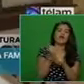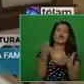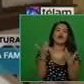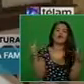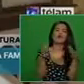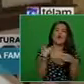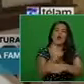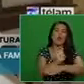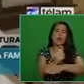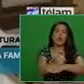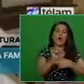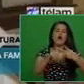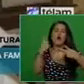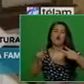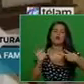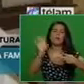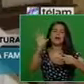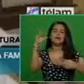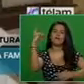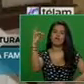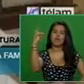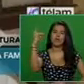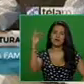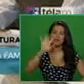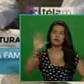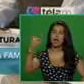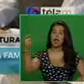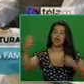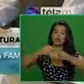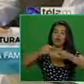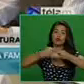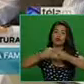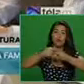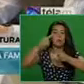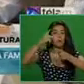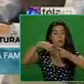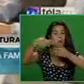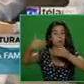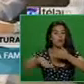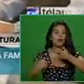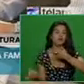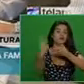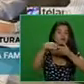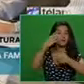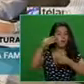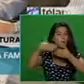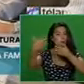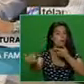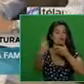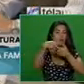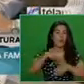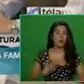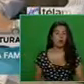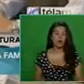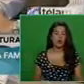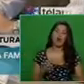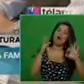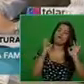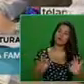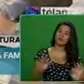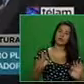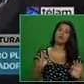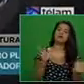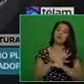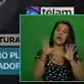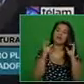Bolivia como socios próximos a la incorporación. Y bueno, concretamente